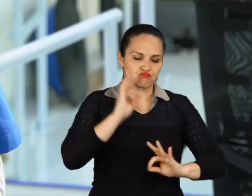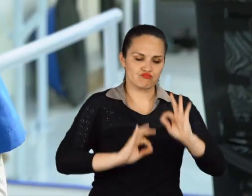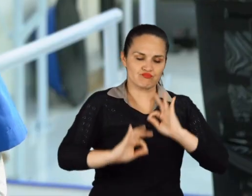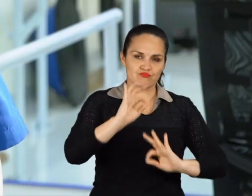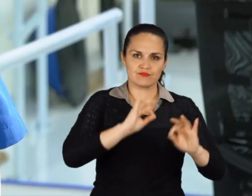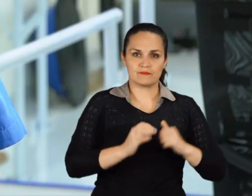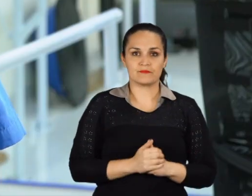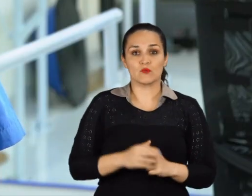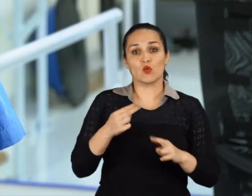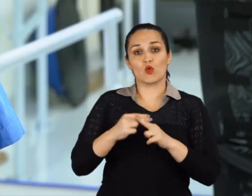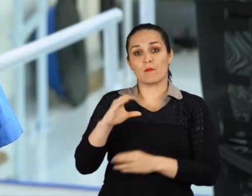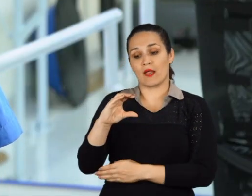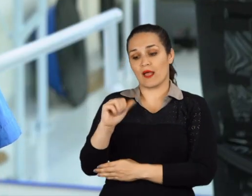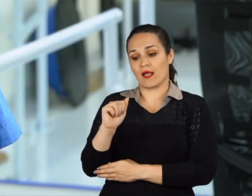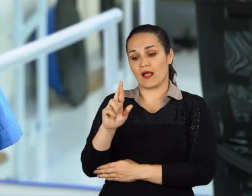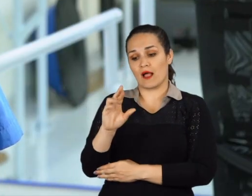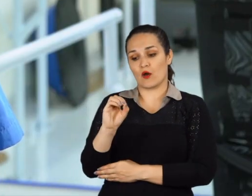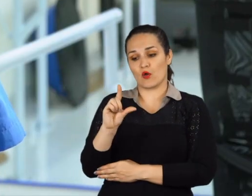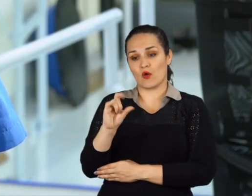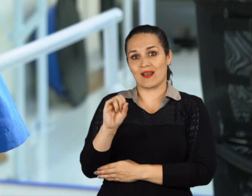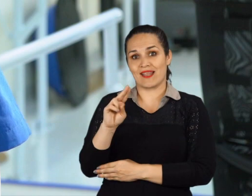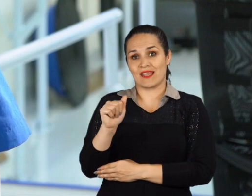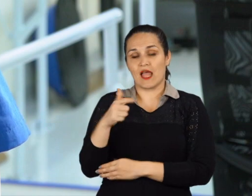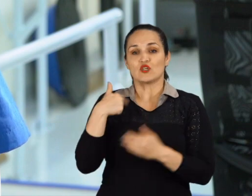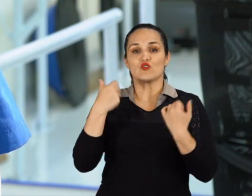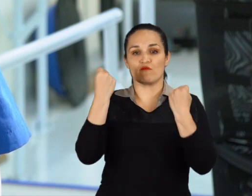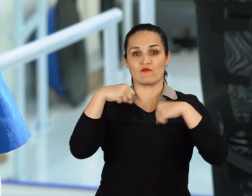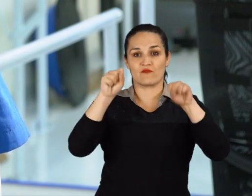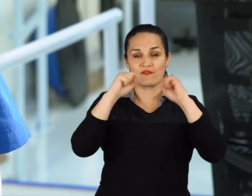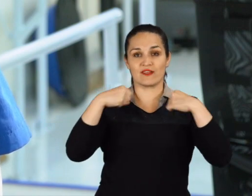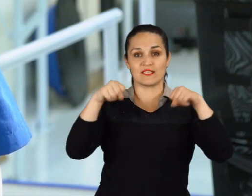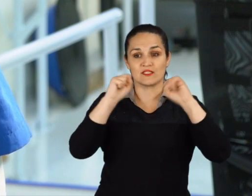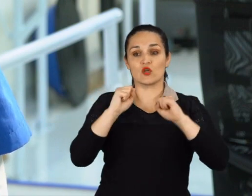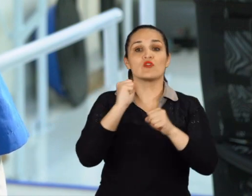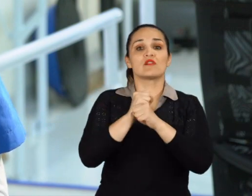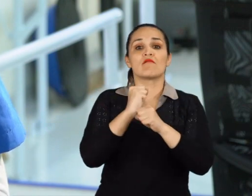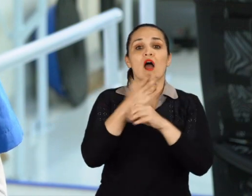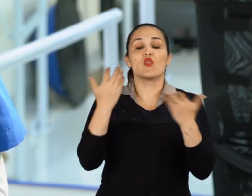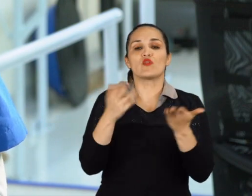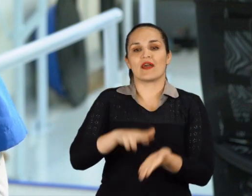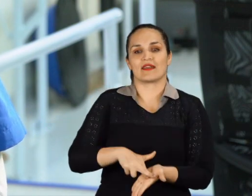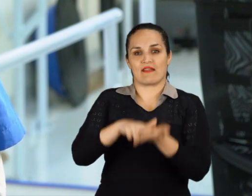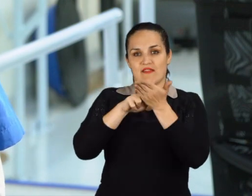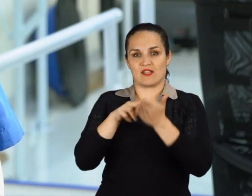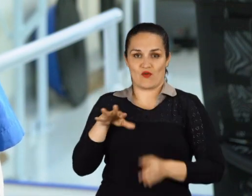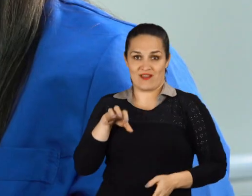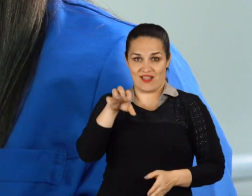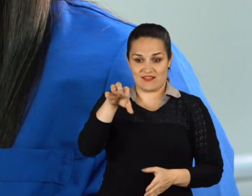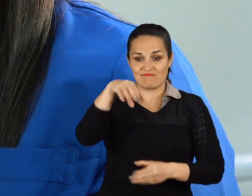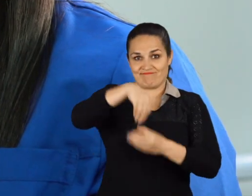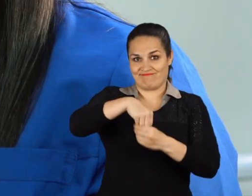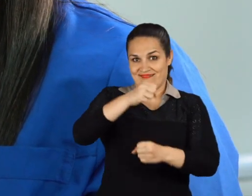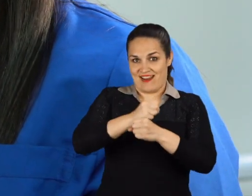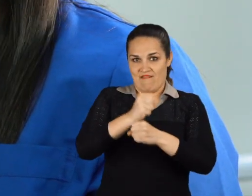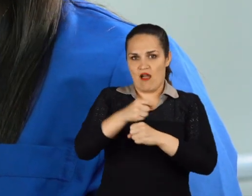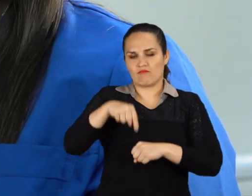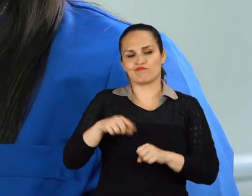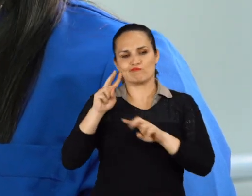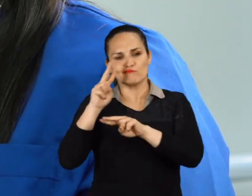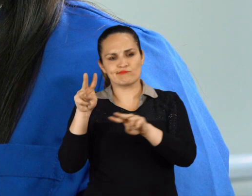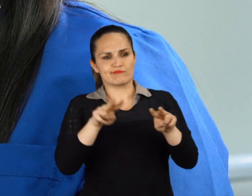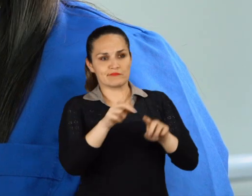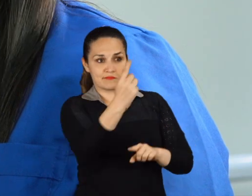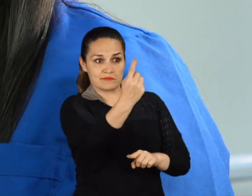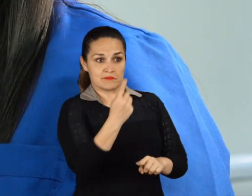Mi nombre es Carolina Gómez, yo soy fisioterapeuta. Actualmente trabajo en el servicio de rehabilitación oncológica. Cuando nosotros nos